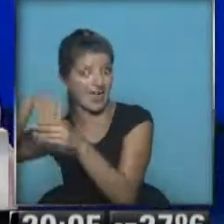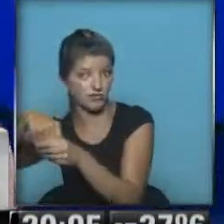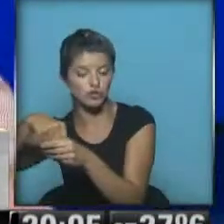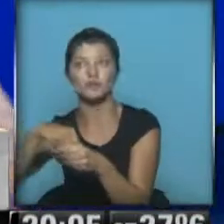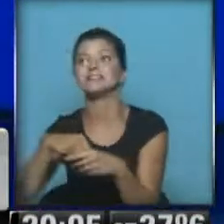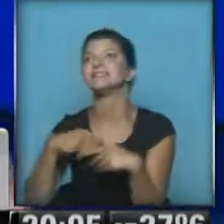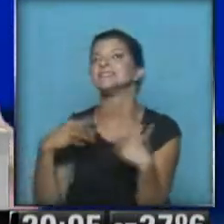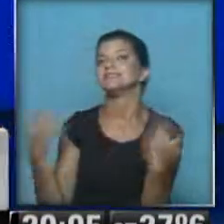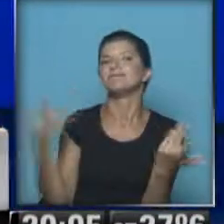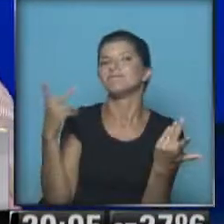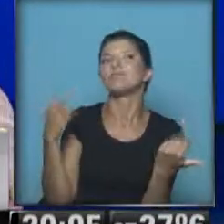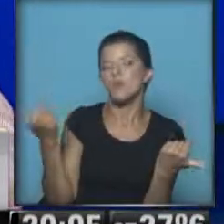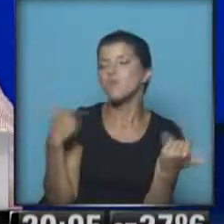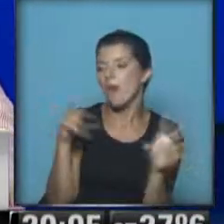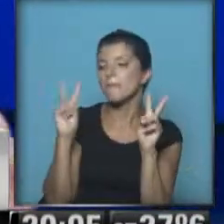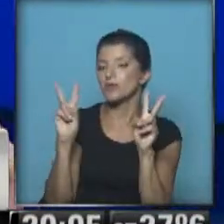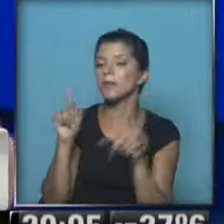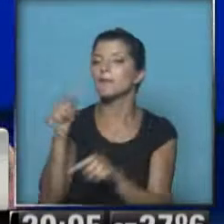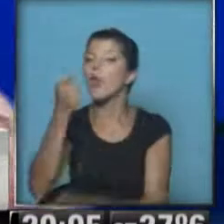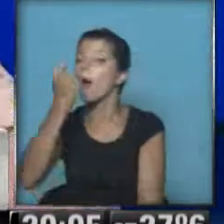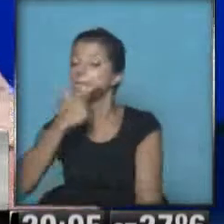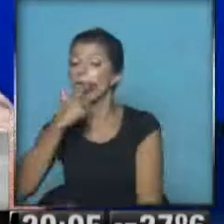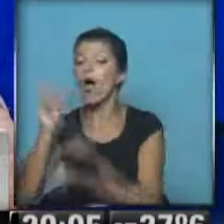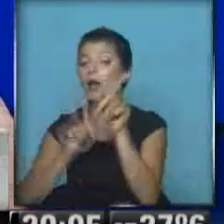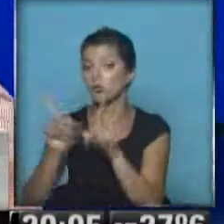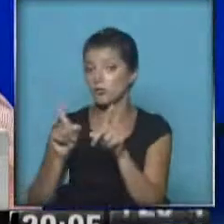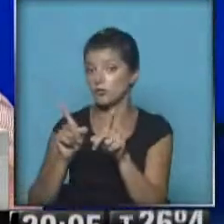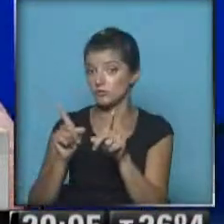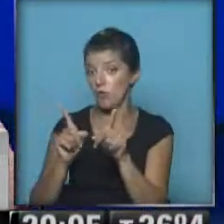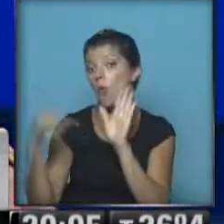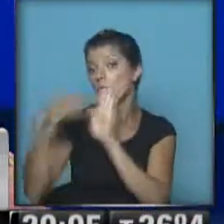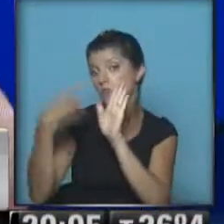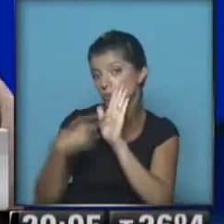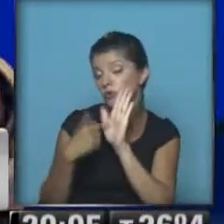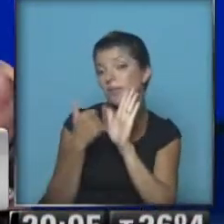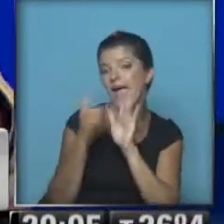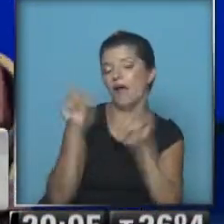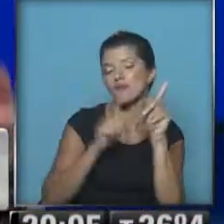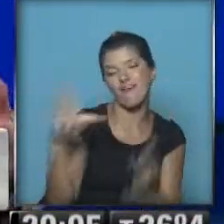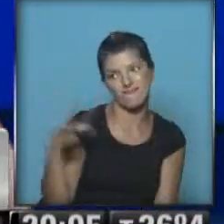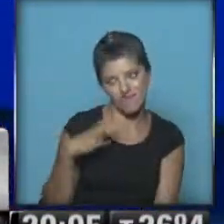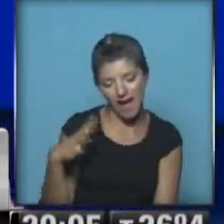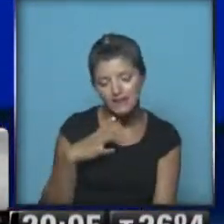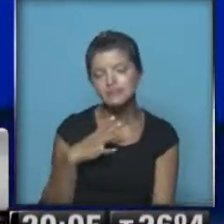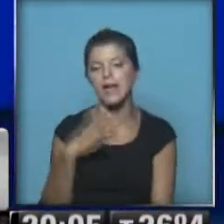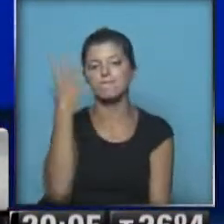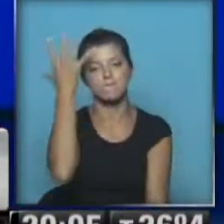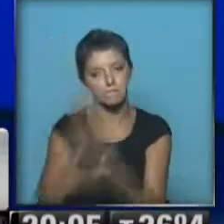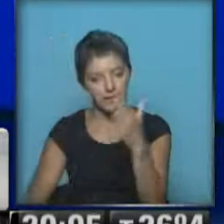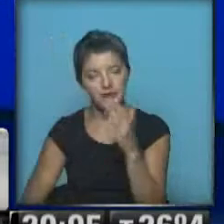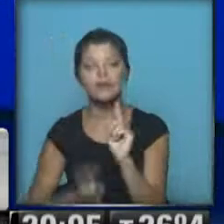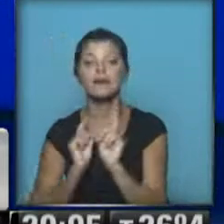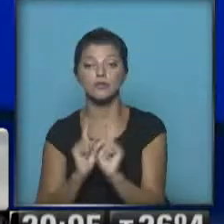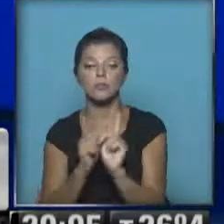pata peronista. El PRO, digamos, tiene algunos activos, algunas virtudes y también ausencias, déficit, que